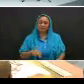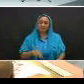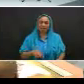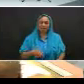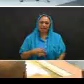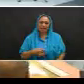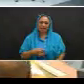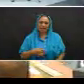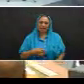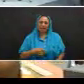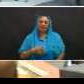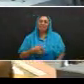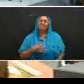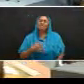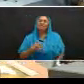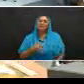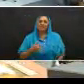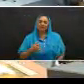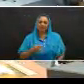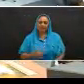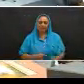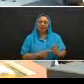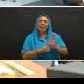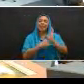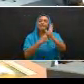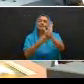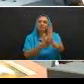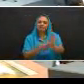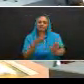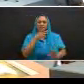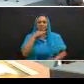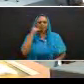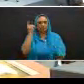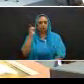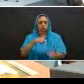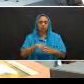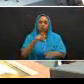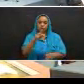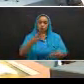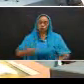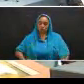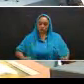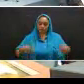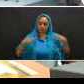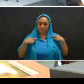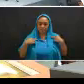que necesita pasar. Dios te bendiga. Vienen otras dos personas.